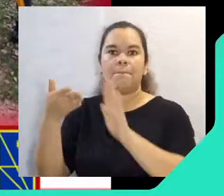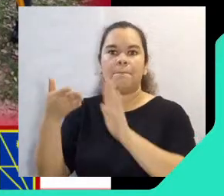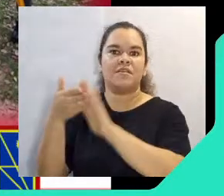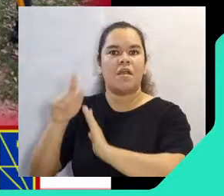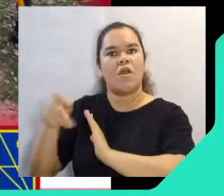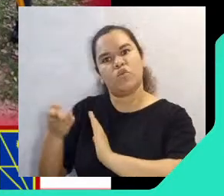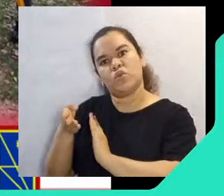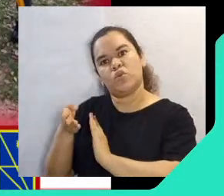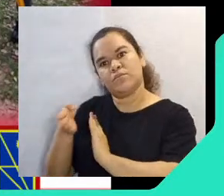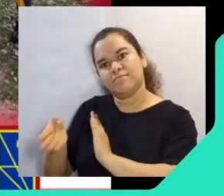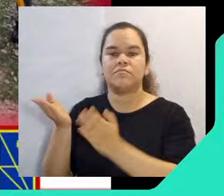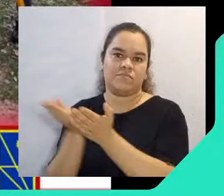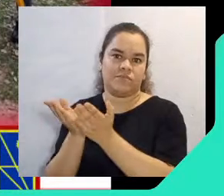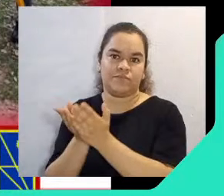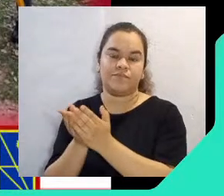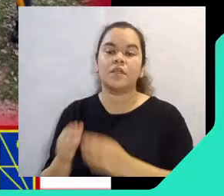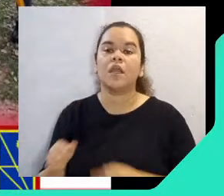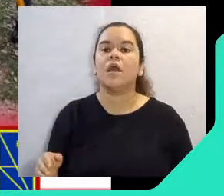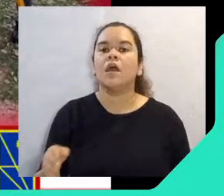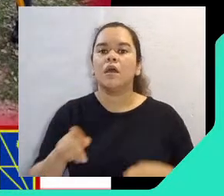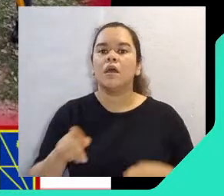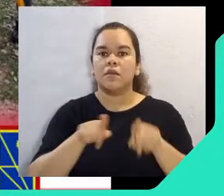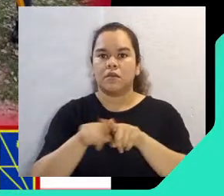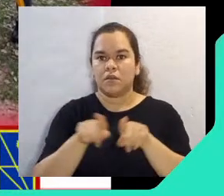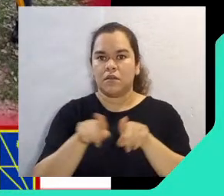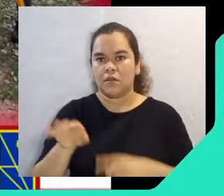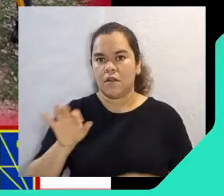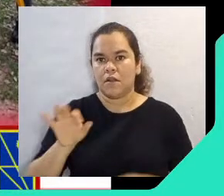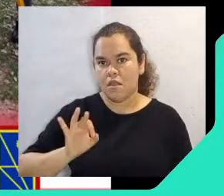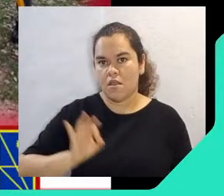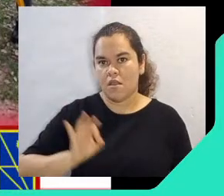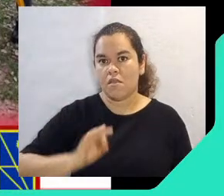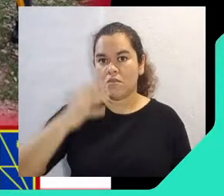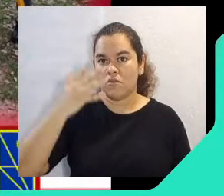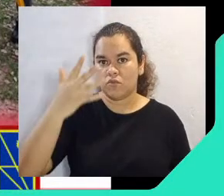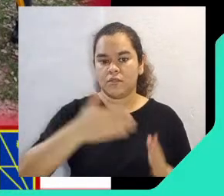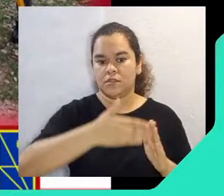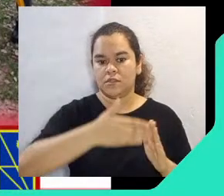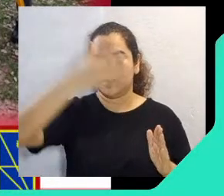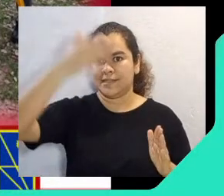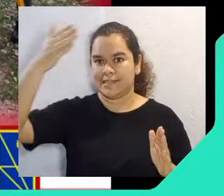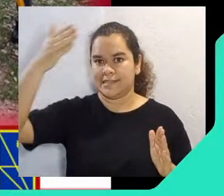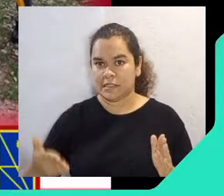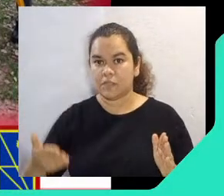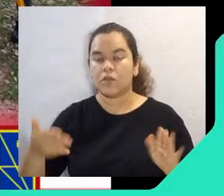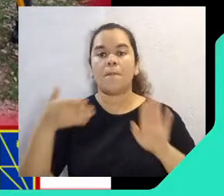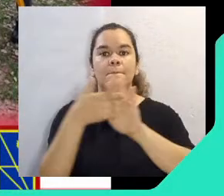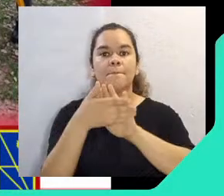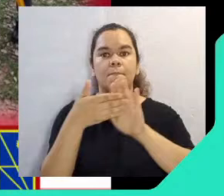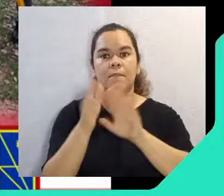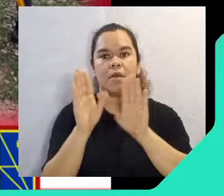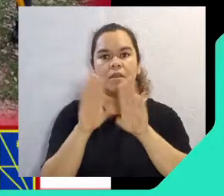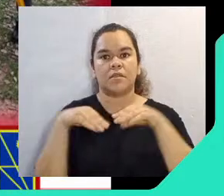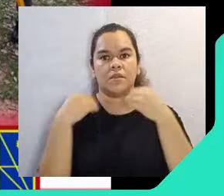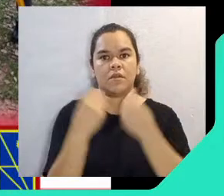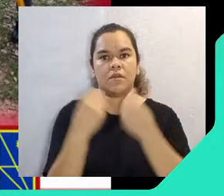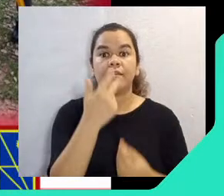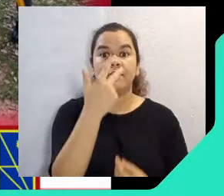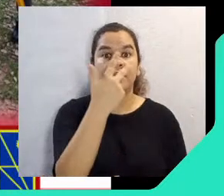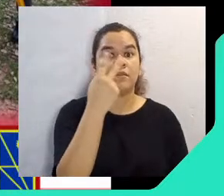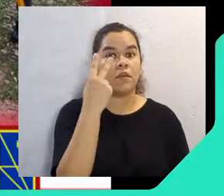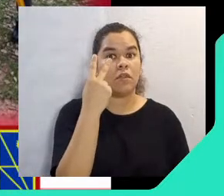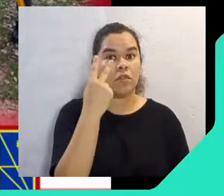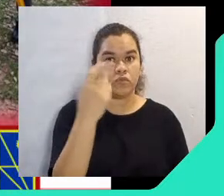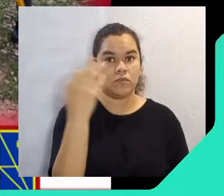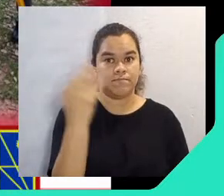una duración de 5 años, con una totalidad de 32 materias obligatorias y 2 materias